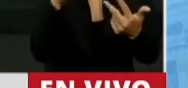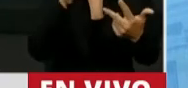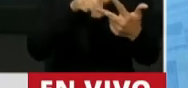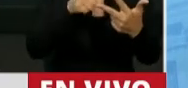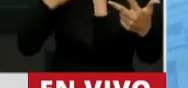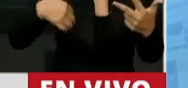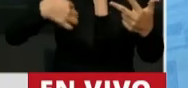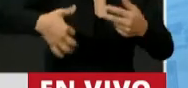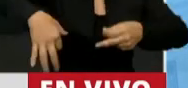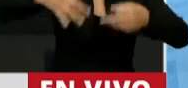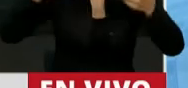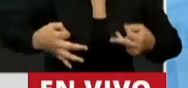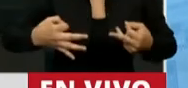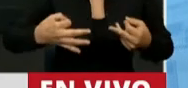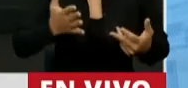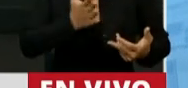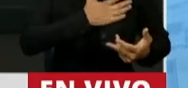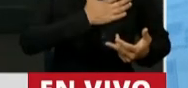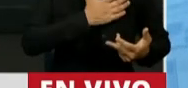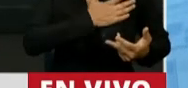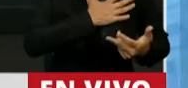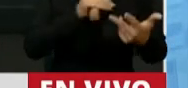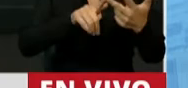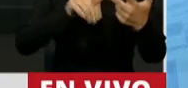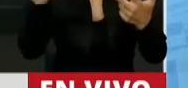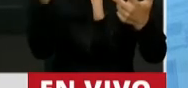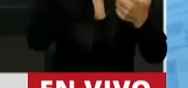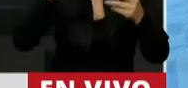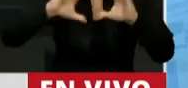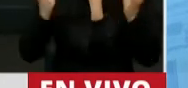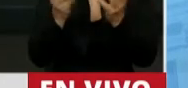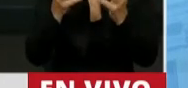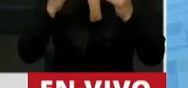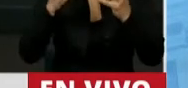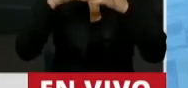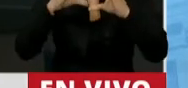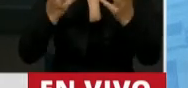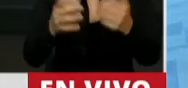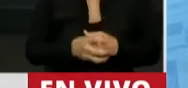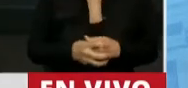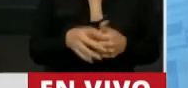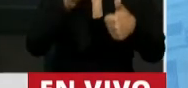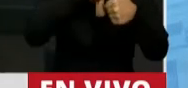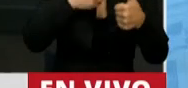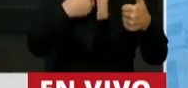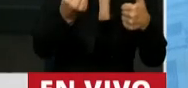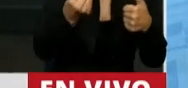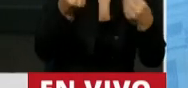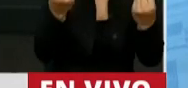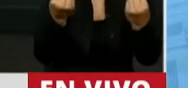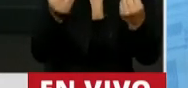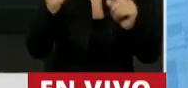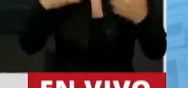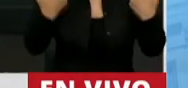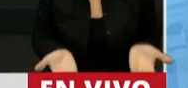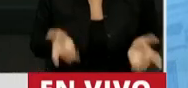cabal y de corazón y un astro del fútbol. Sensible porque era capaz de llorar como lo hacen los hombres de